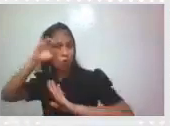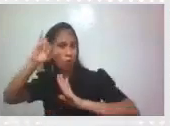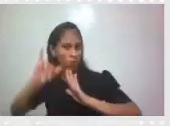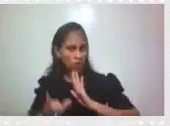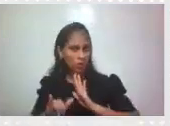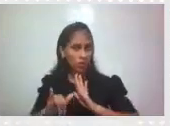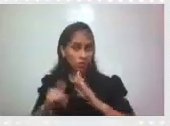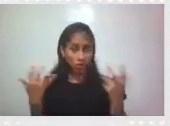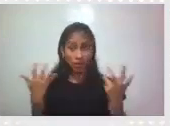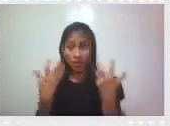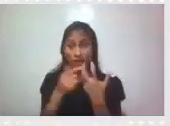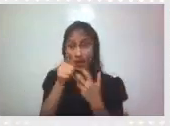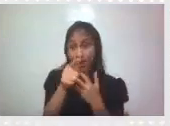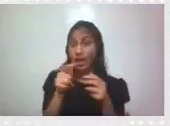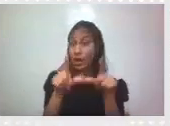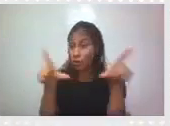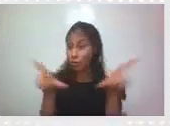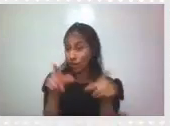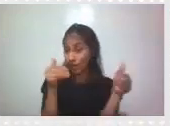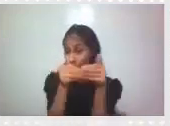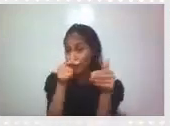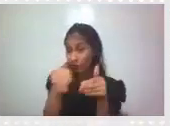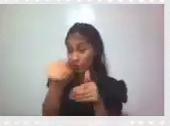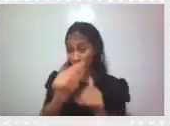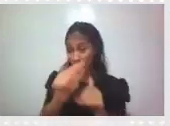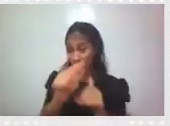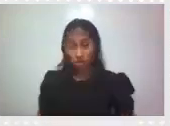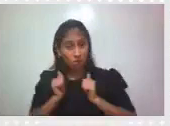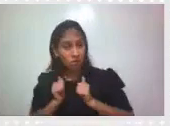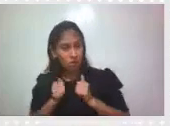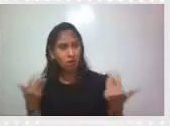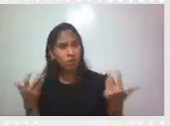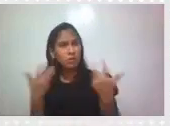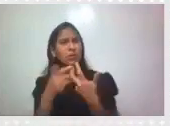geográfico cercano a donde desarrollan sus medios de vida.